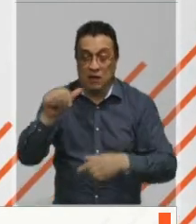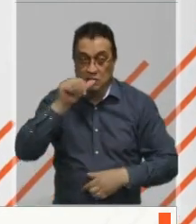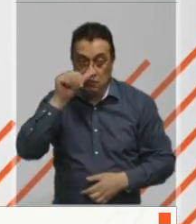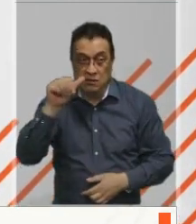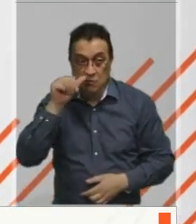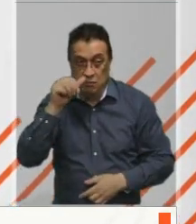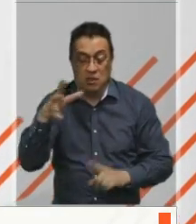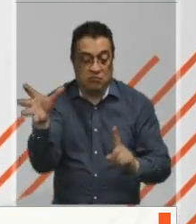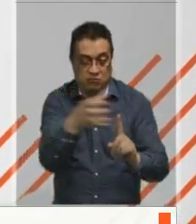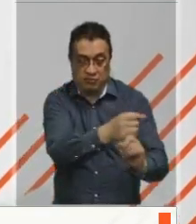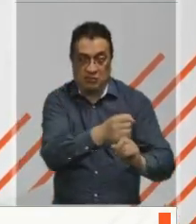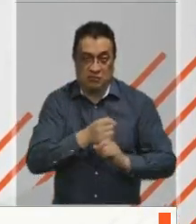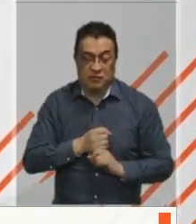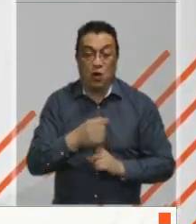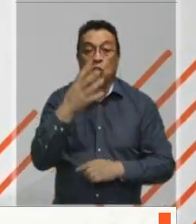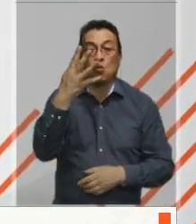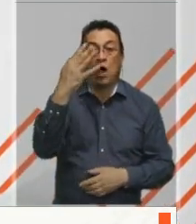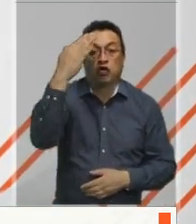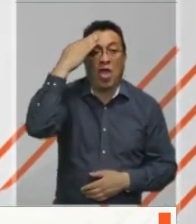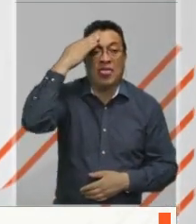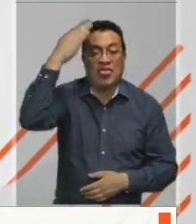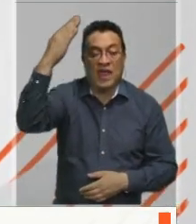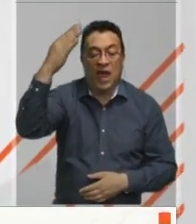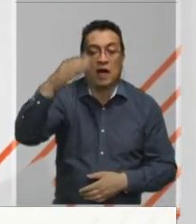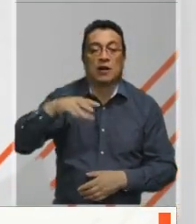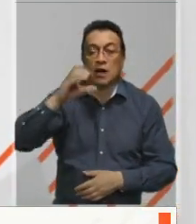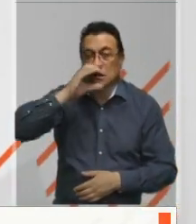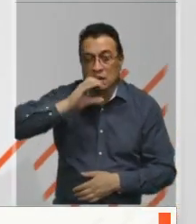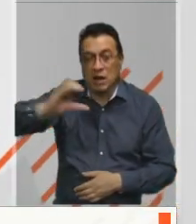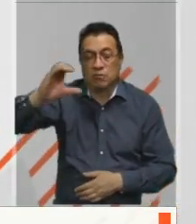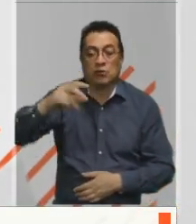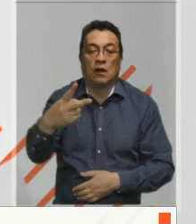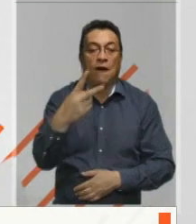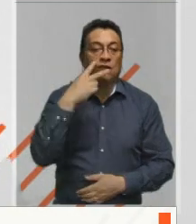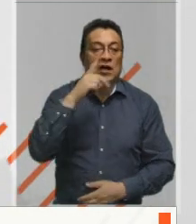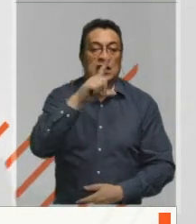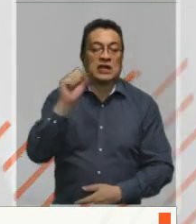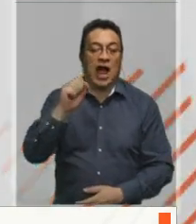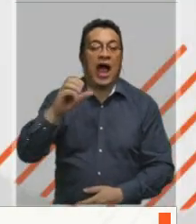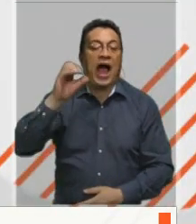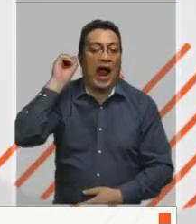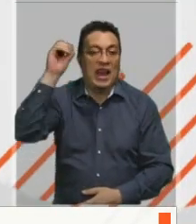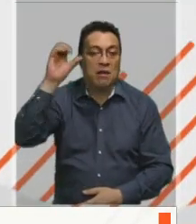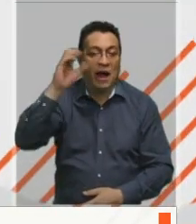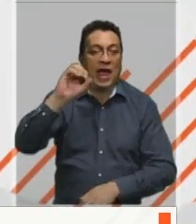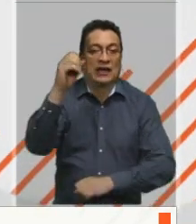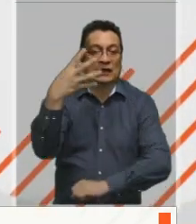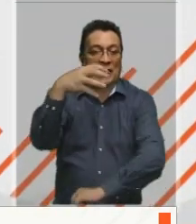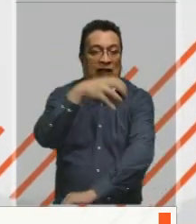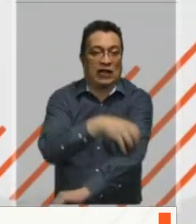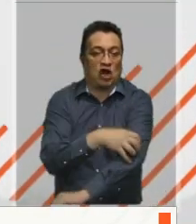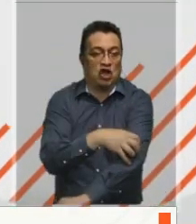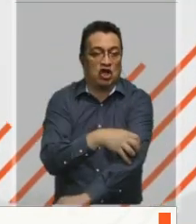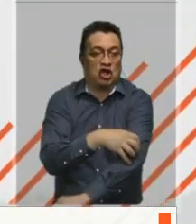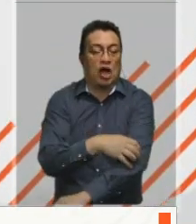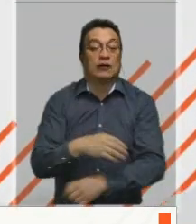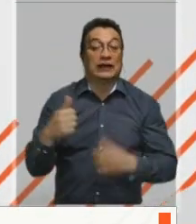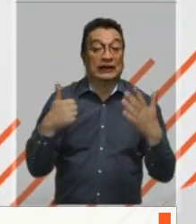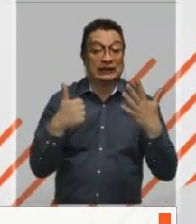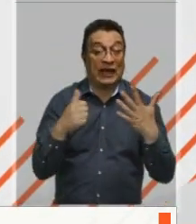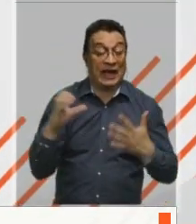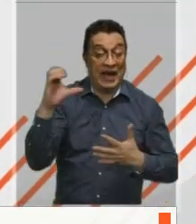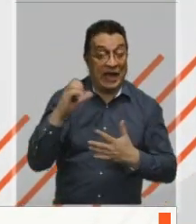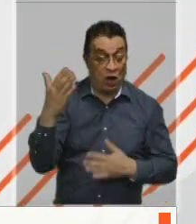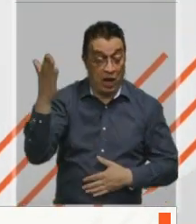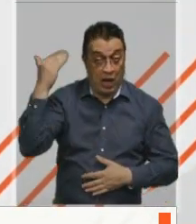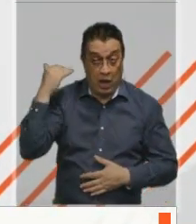tuvo raptada durante 4 días en un sector rural de Villa Alemana, en la quinta región. Como pudo, el 6 de enero pasado